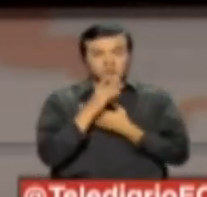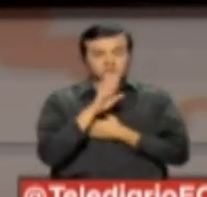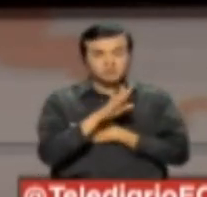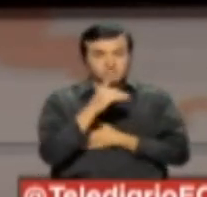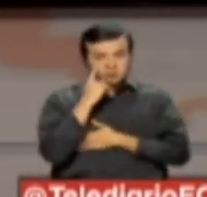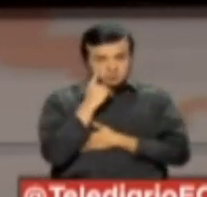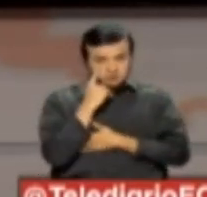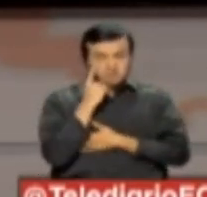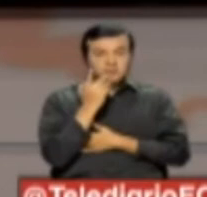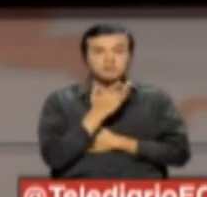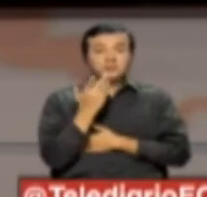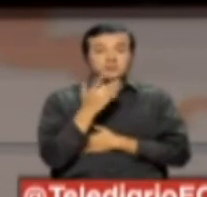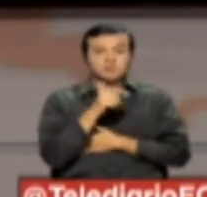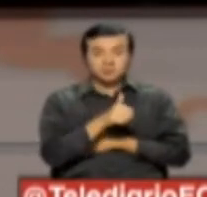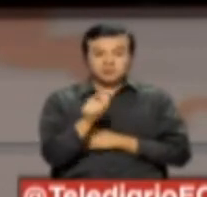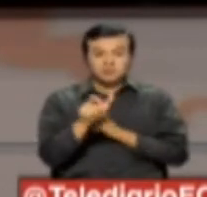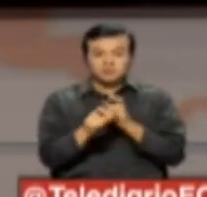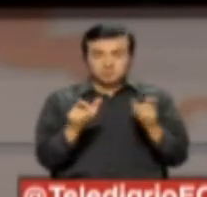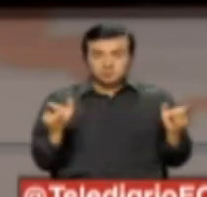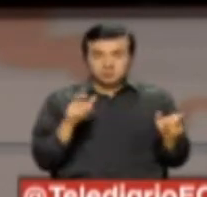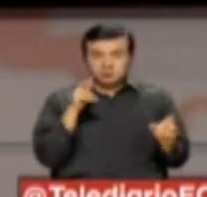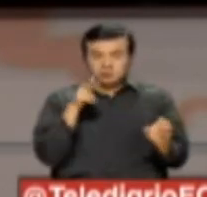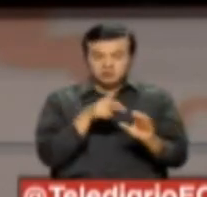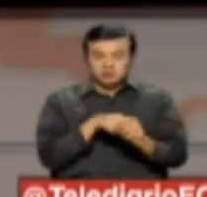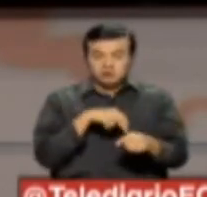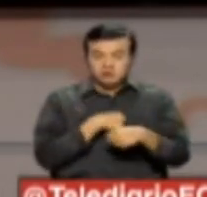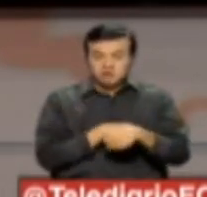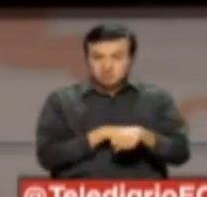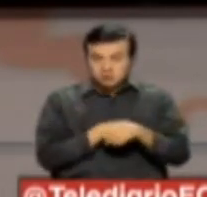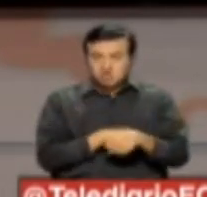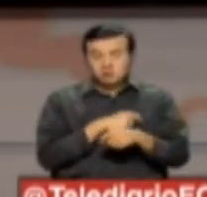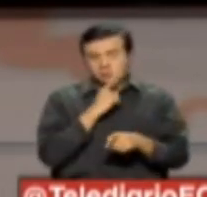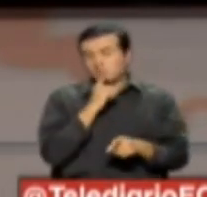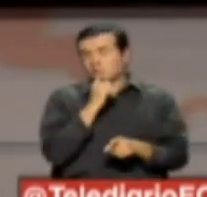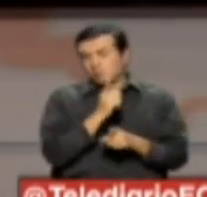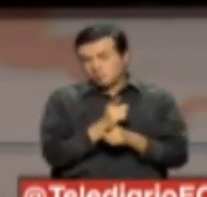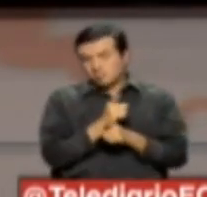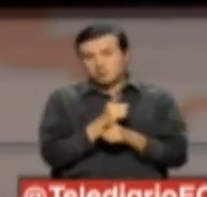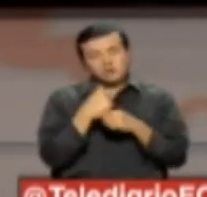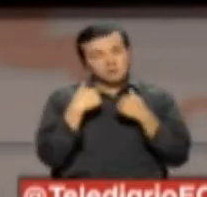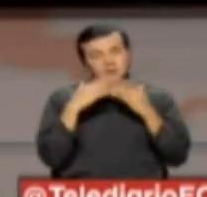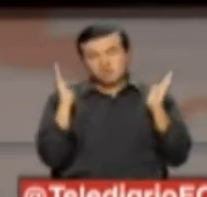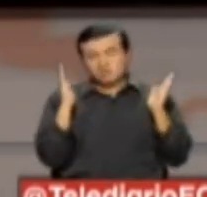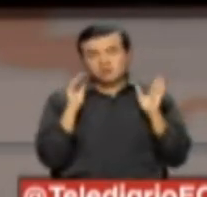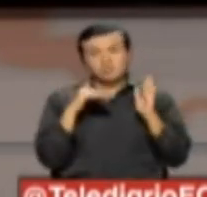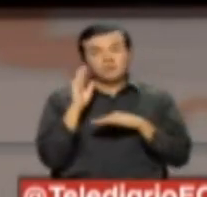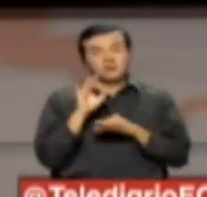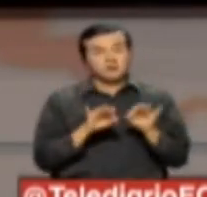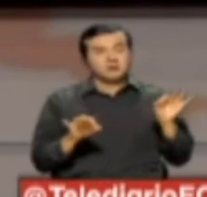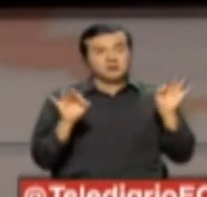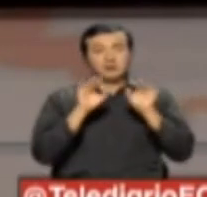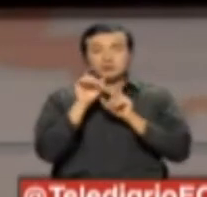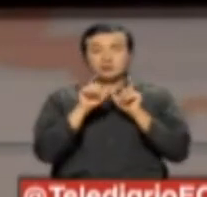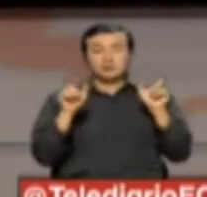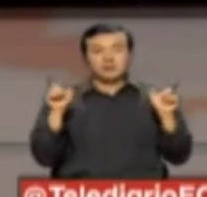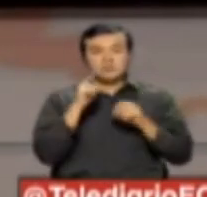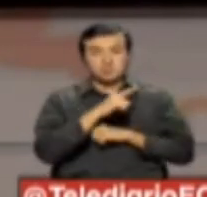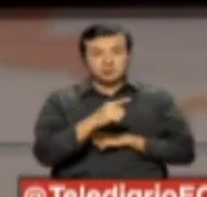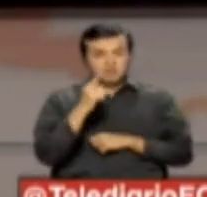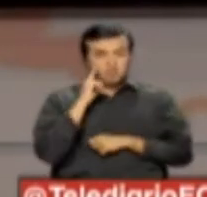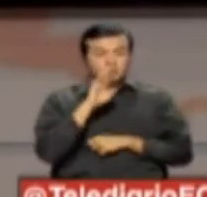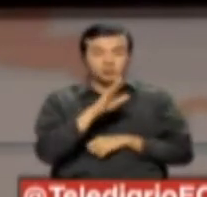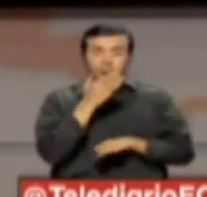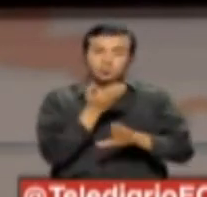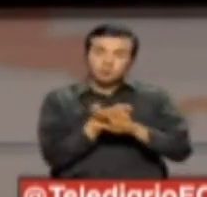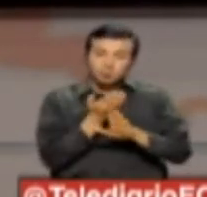sean ellos quienes participen en nuestros talleres que también obviamente están de forma abierta pero principalmente ellos puedan discutir sus propuestas